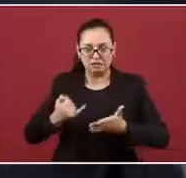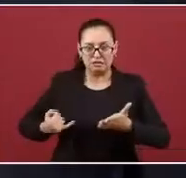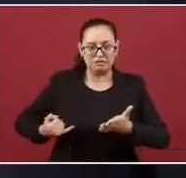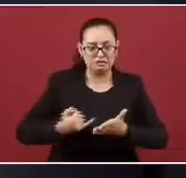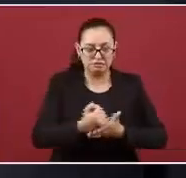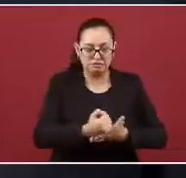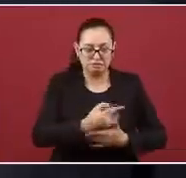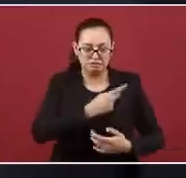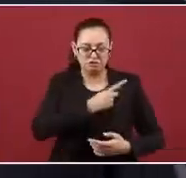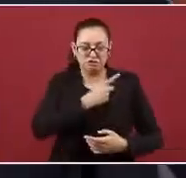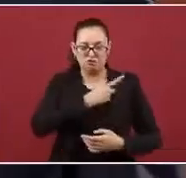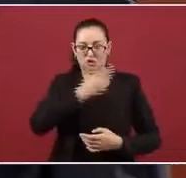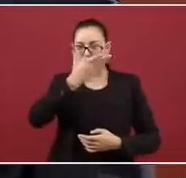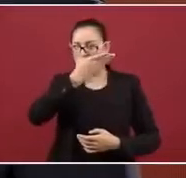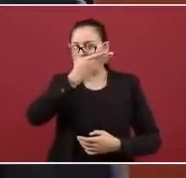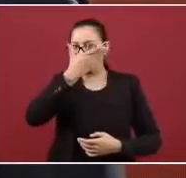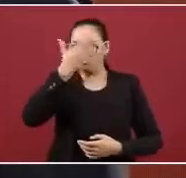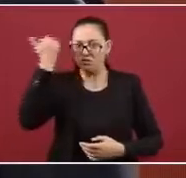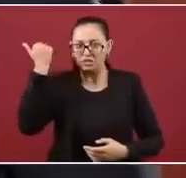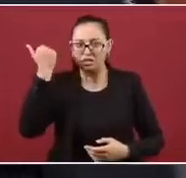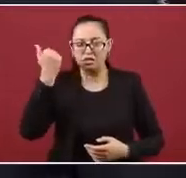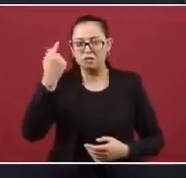política neoliberal no solo impuso